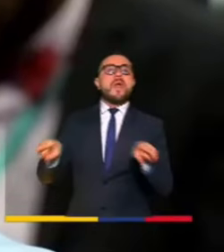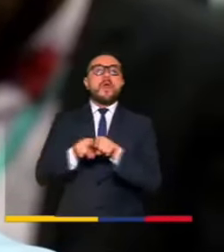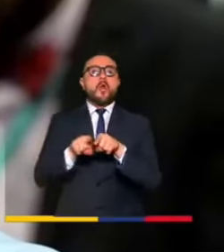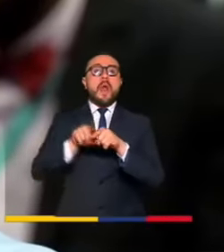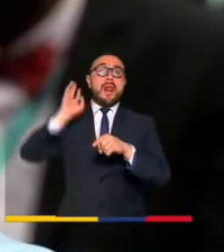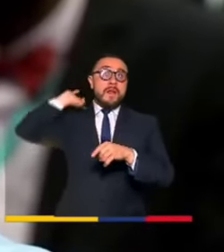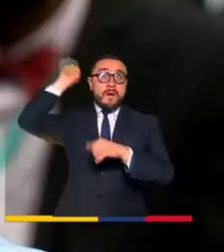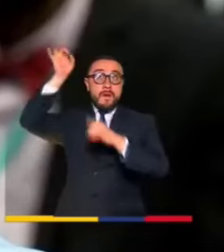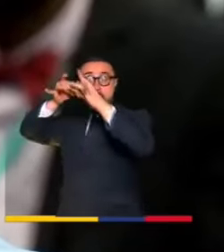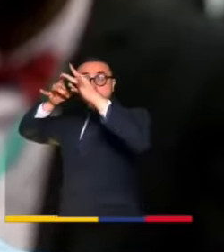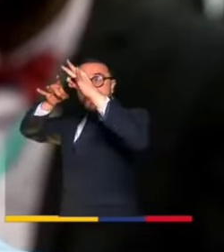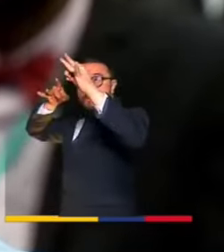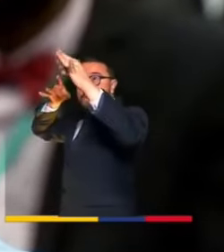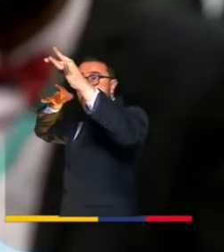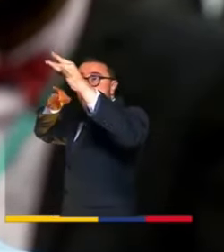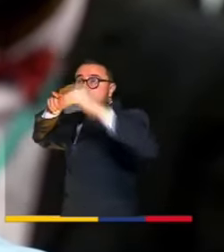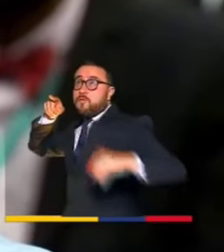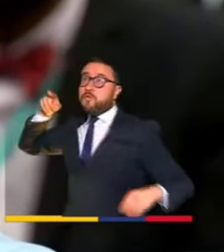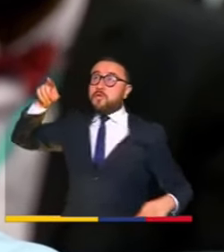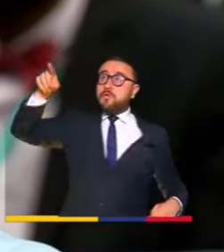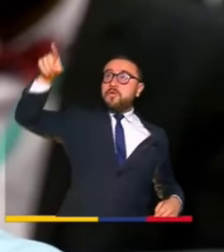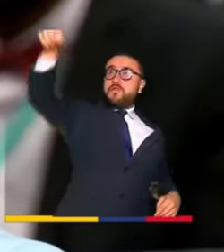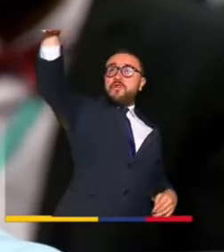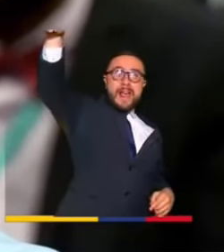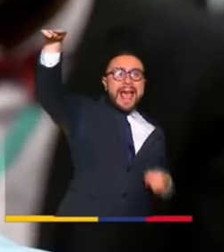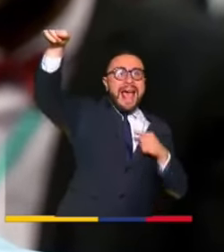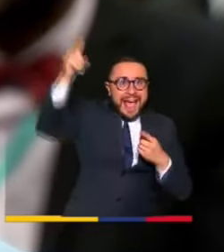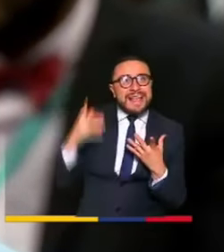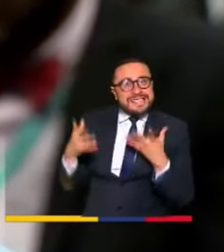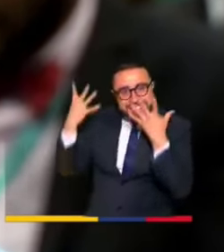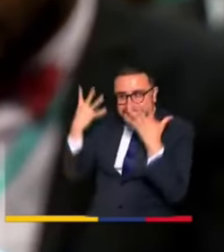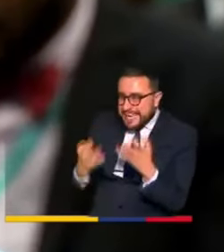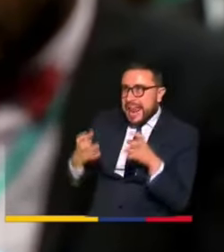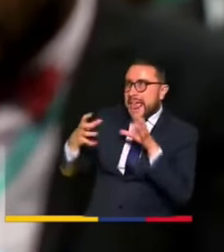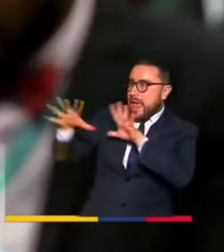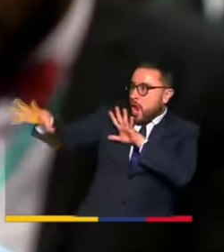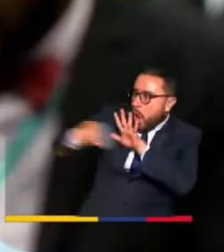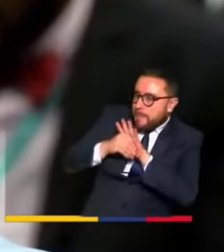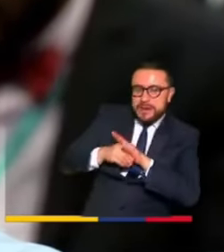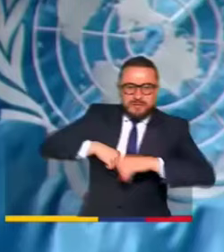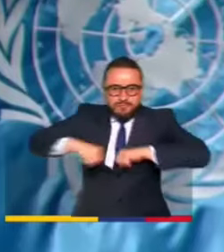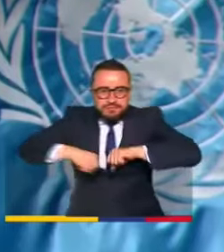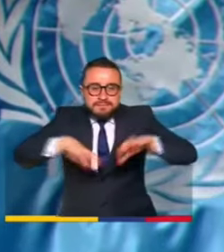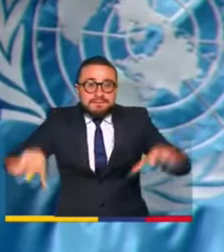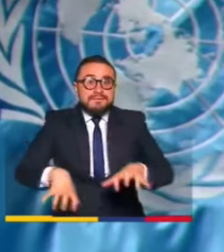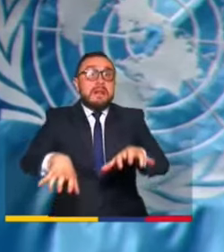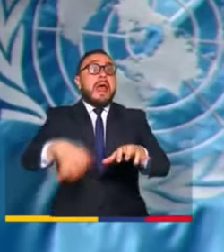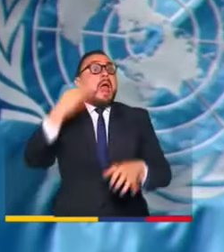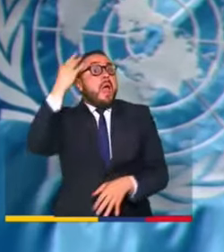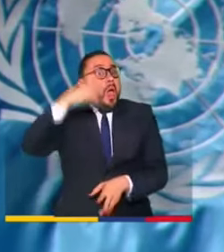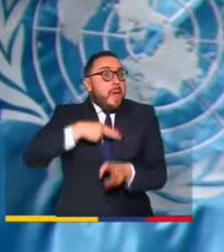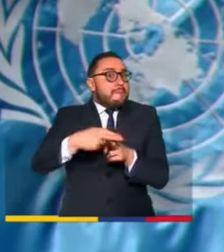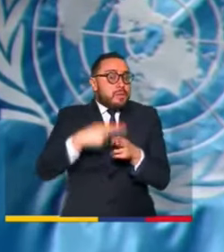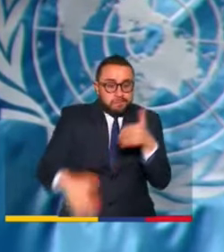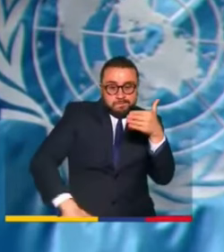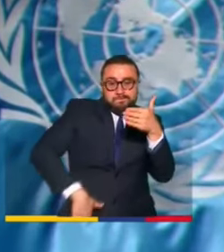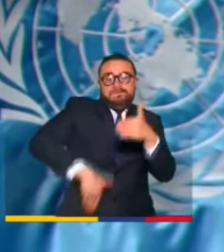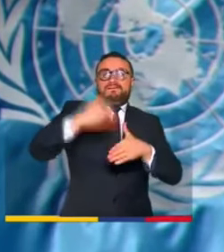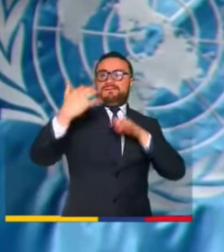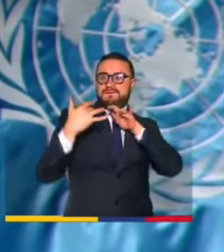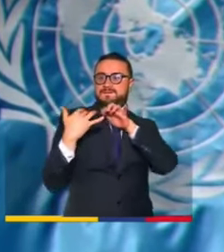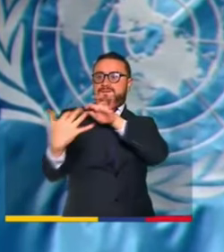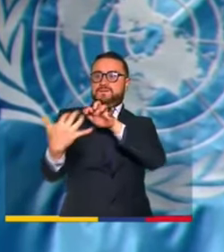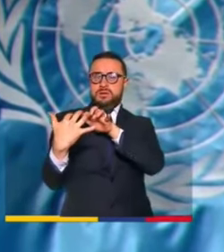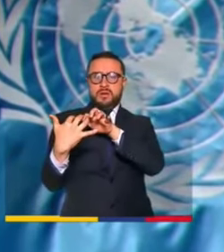al firmamento. Quizás la más grande batalla está por comenzar. Ya no es una batalla